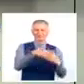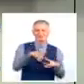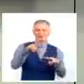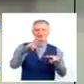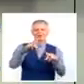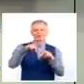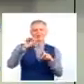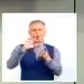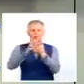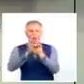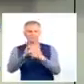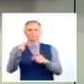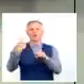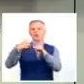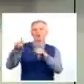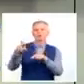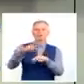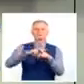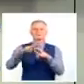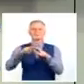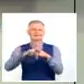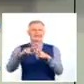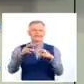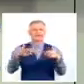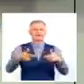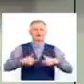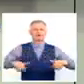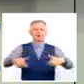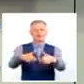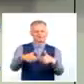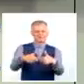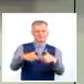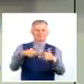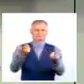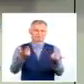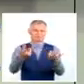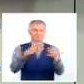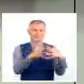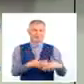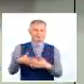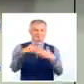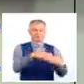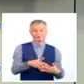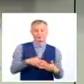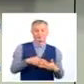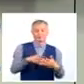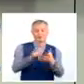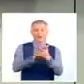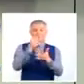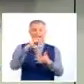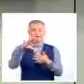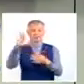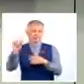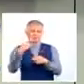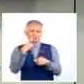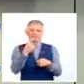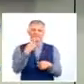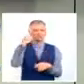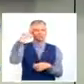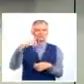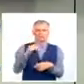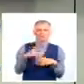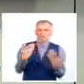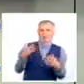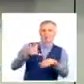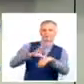canadiense. O el representante del Congreso estadounidense de origen cubano, Mario Díaz-Balart, que dice que no sabe ni cómo se contagió. Esta crisis